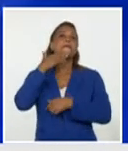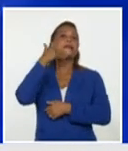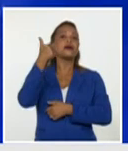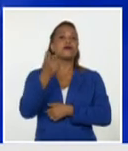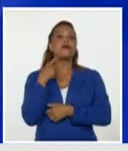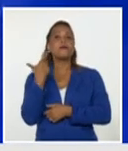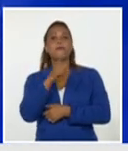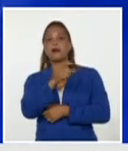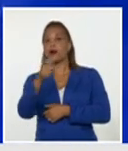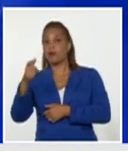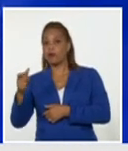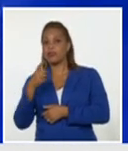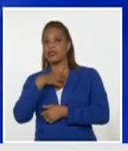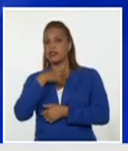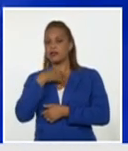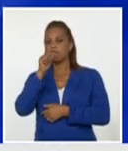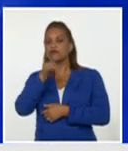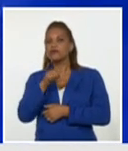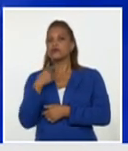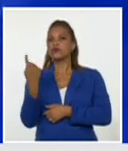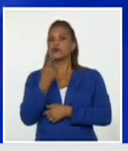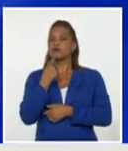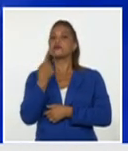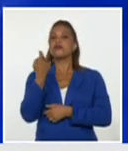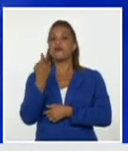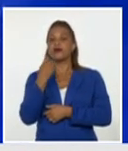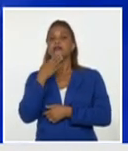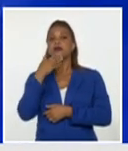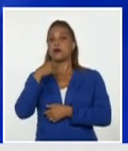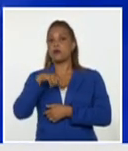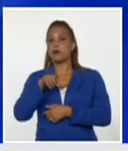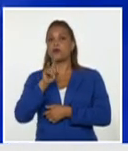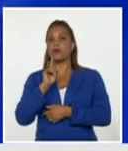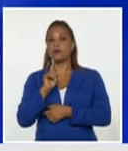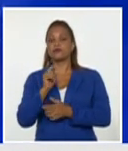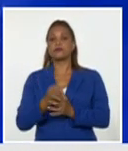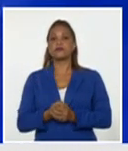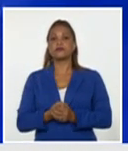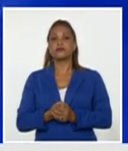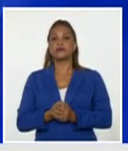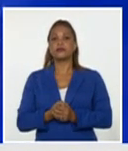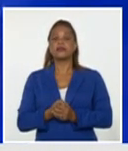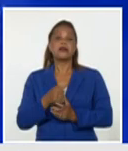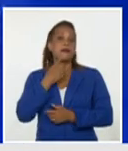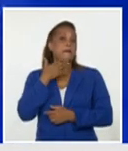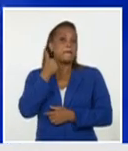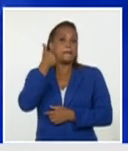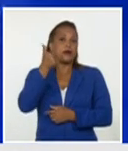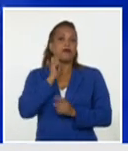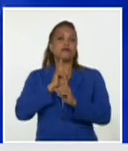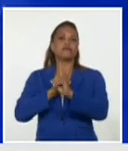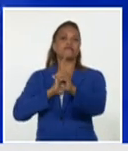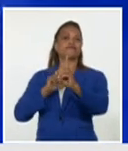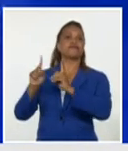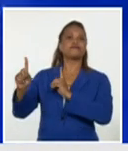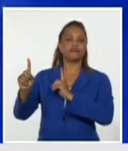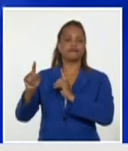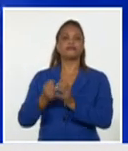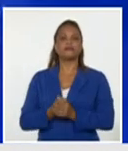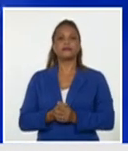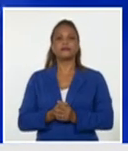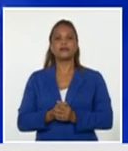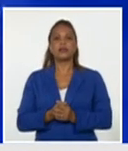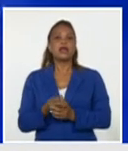hoy y que nos quedan meses para que sea la única, porque, o por lo menos la mejor, porque